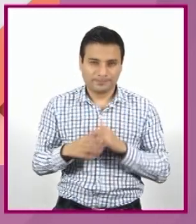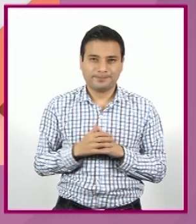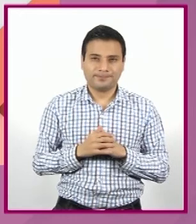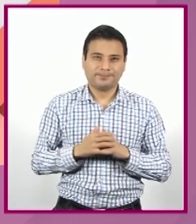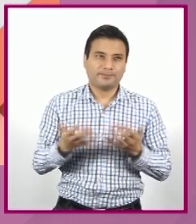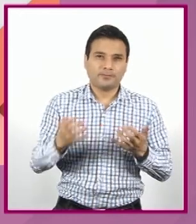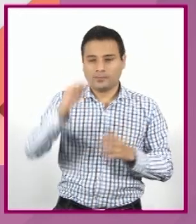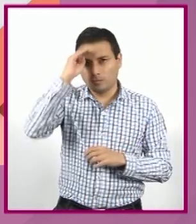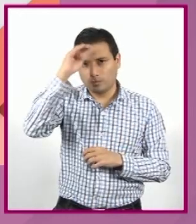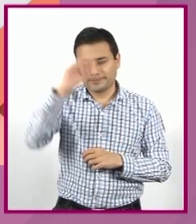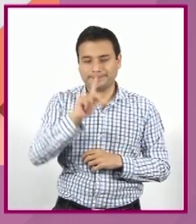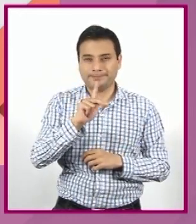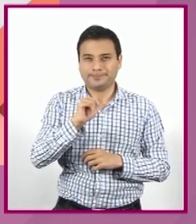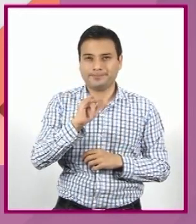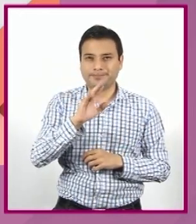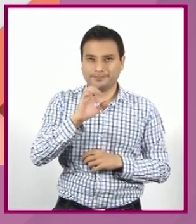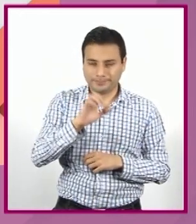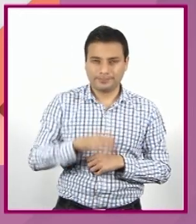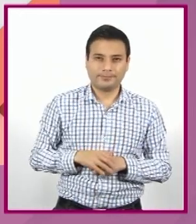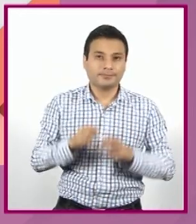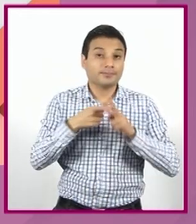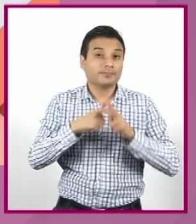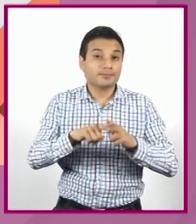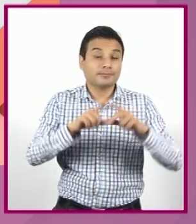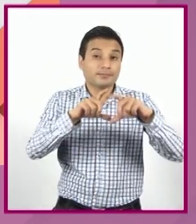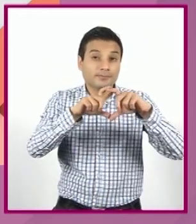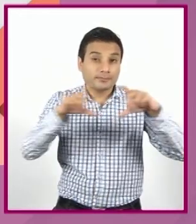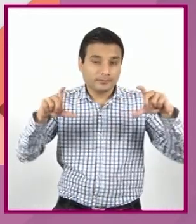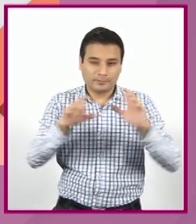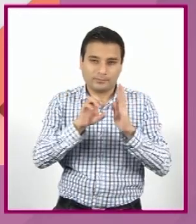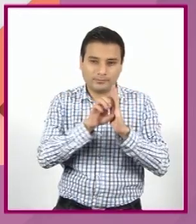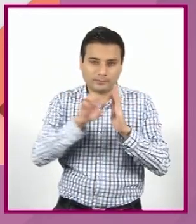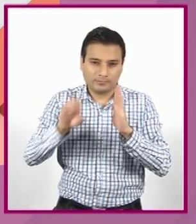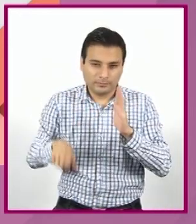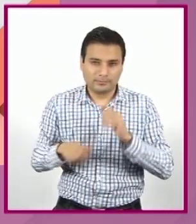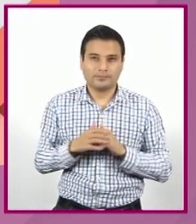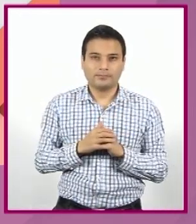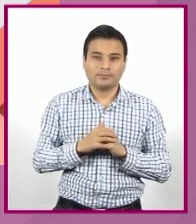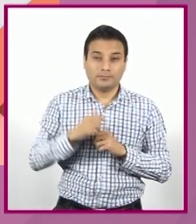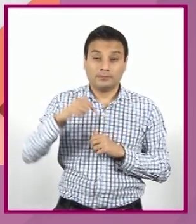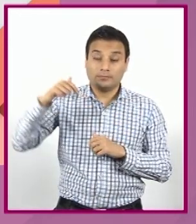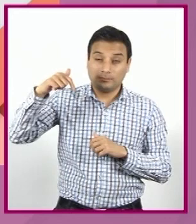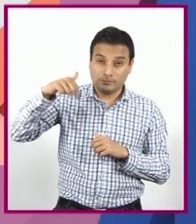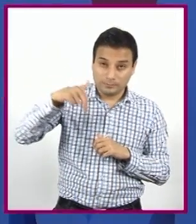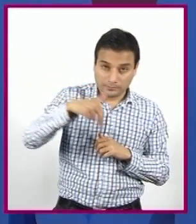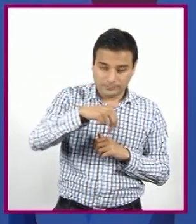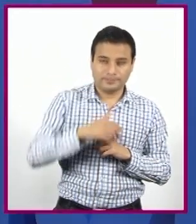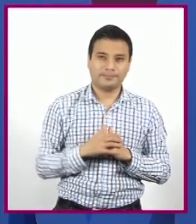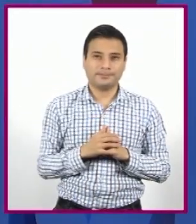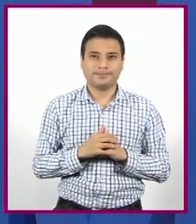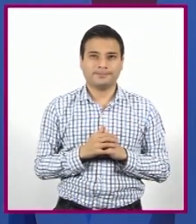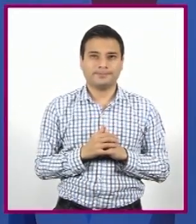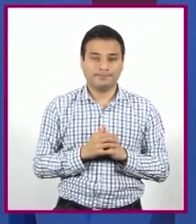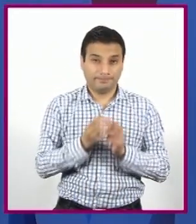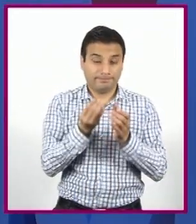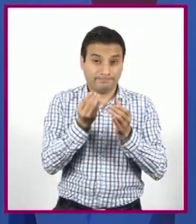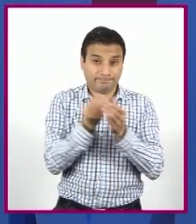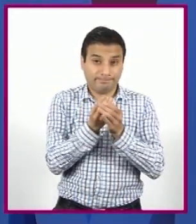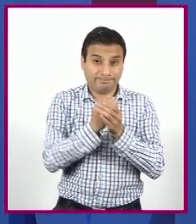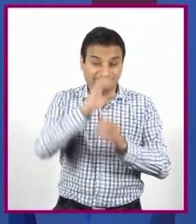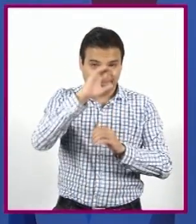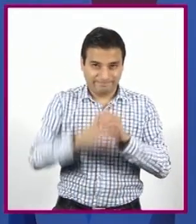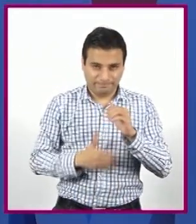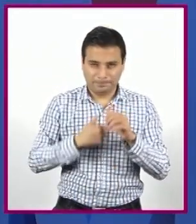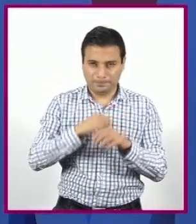Pierce. Inicios de párrafo. Por ejemplo, descendiendo. Para concluir esta sesión,